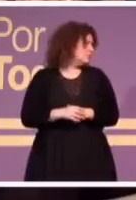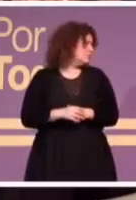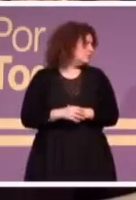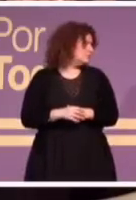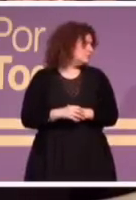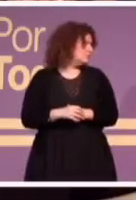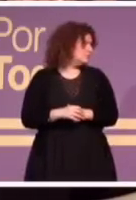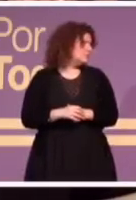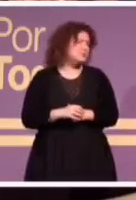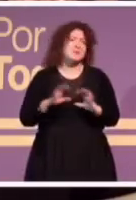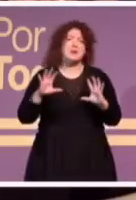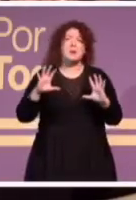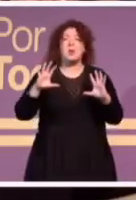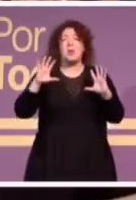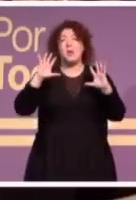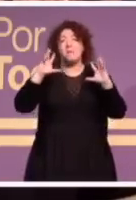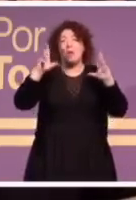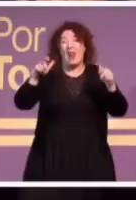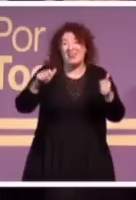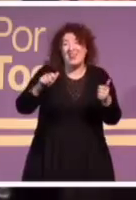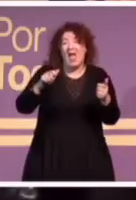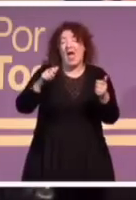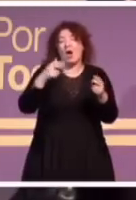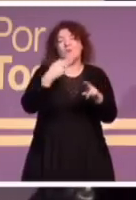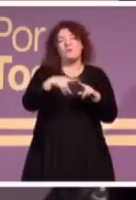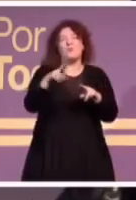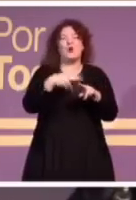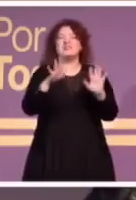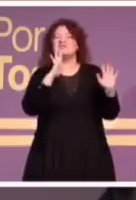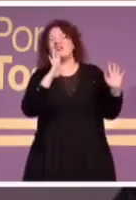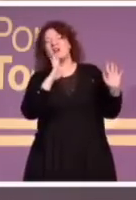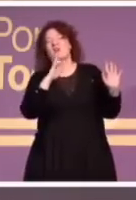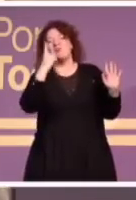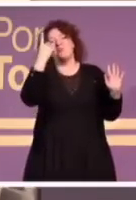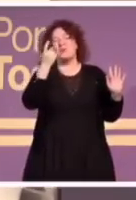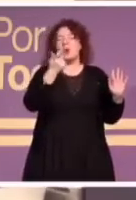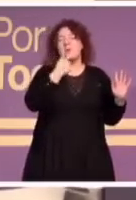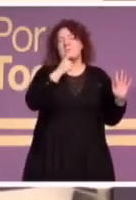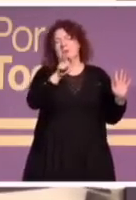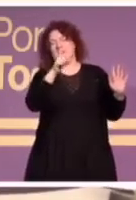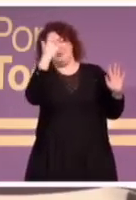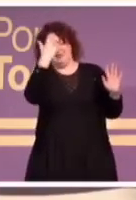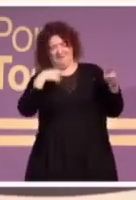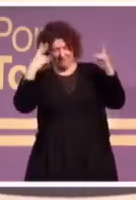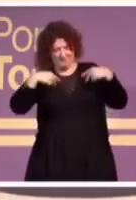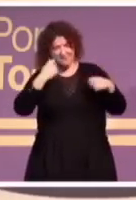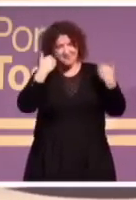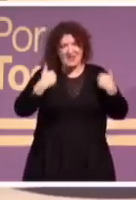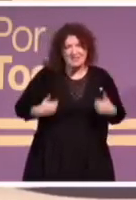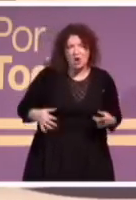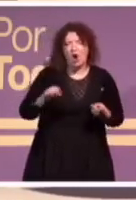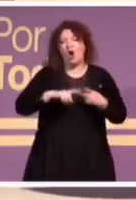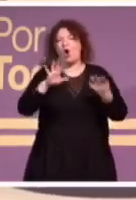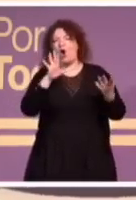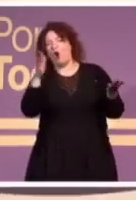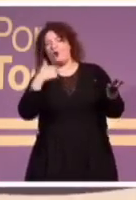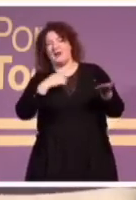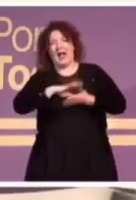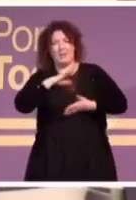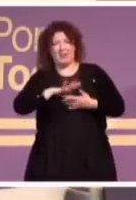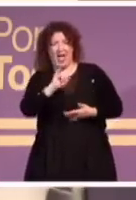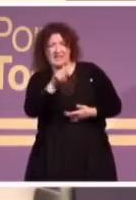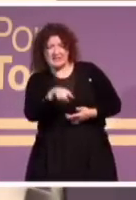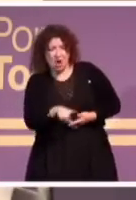La violencia política no es que un día te hagan un comentario malsonante sobre tu aspecto físico o sobre tus